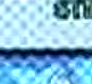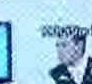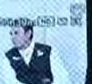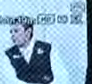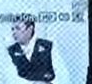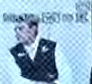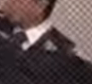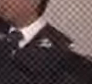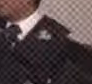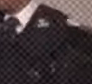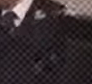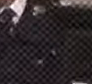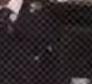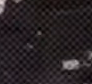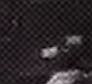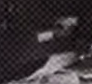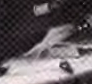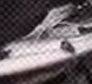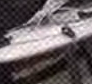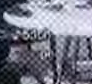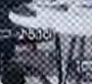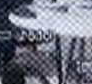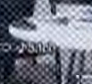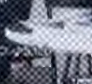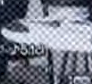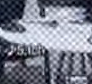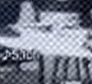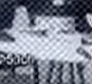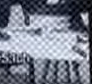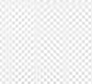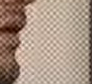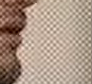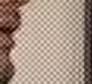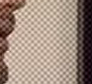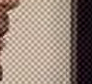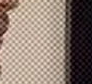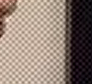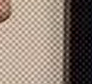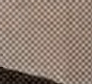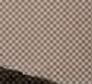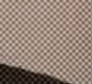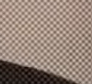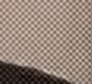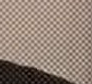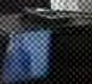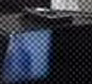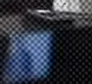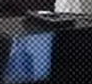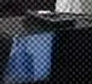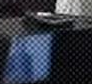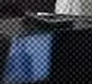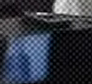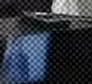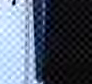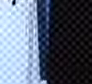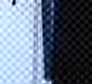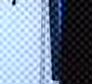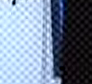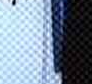www.azteca.com/acuse. Todos los lunes recibe asesoría jurídica gratuita por medio de internet. Solo conéctate y te atenderemos.